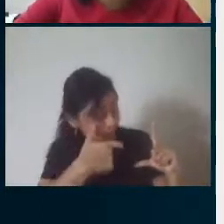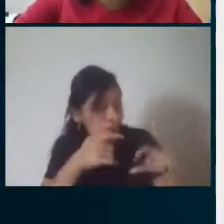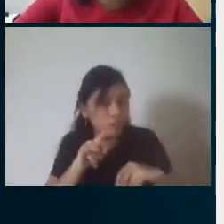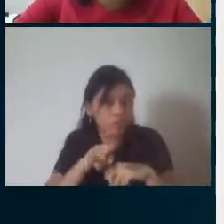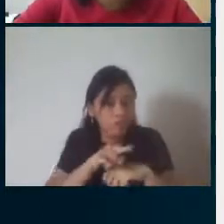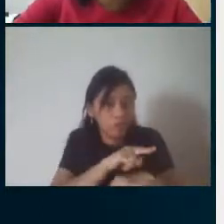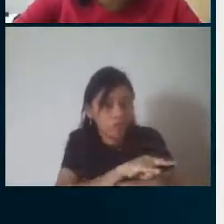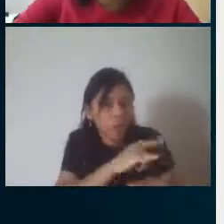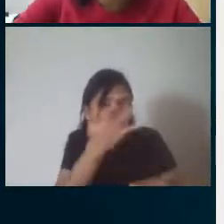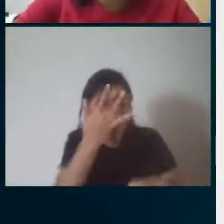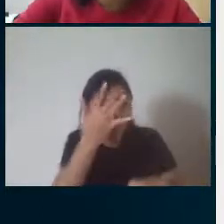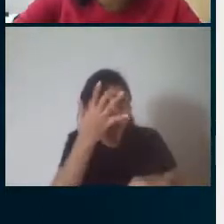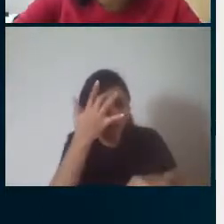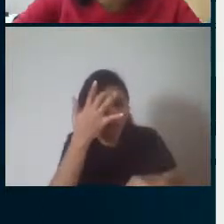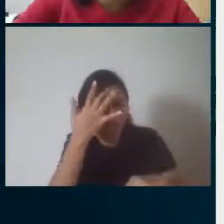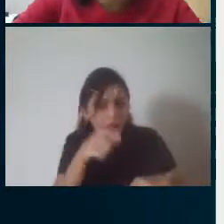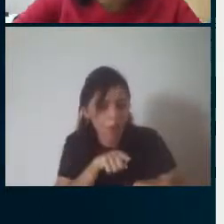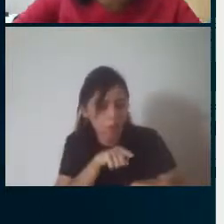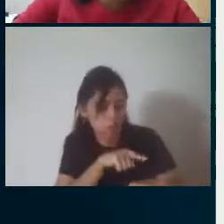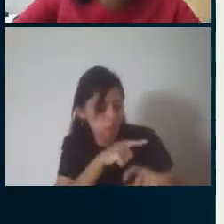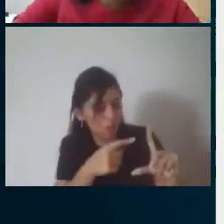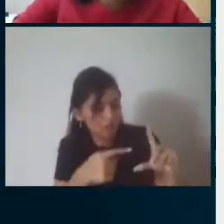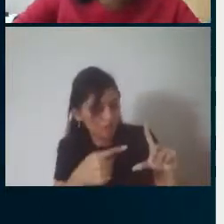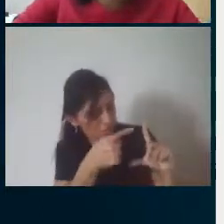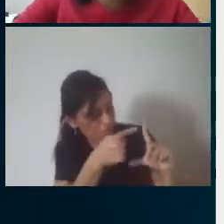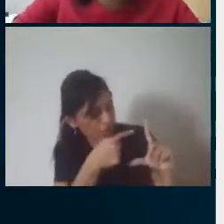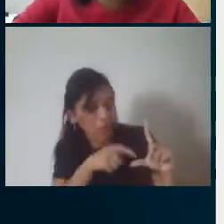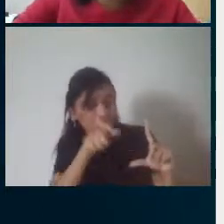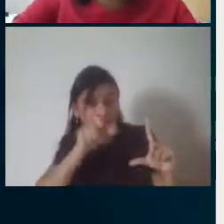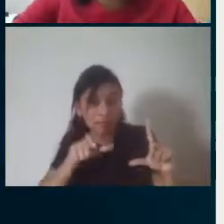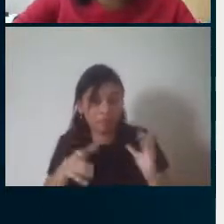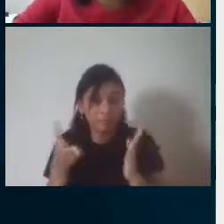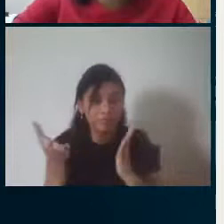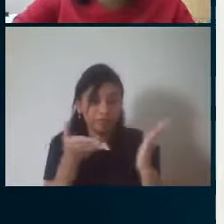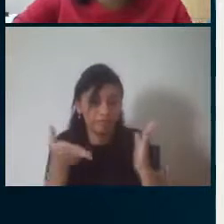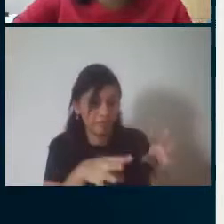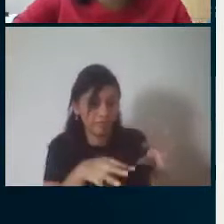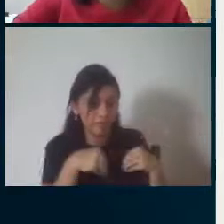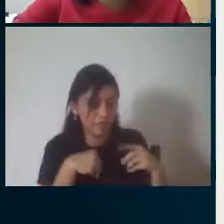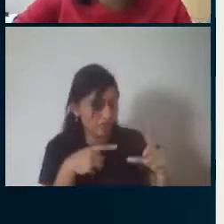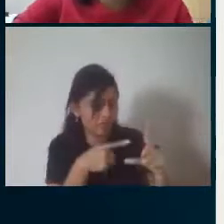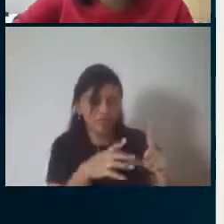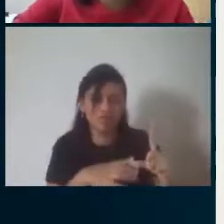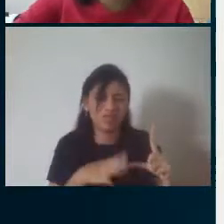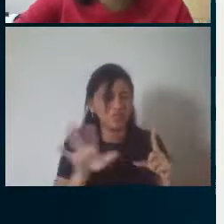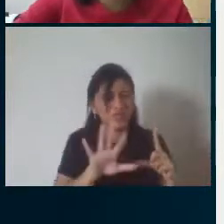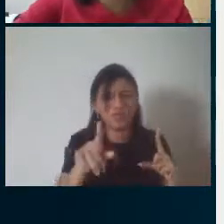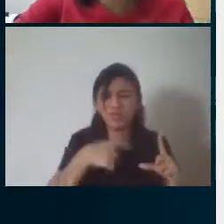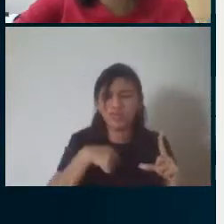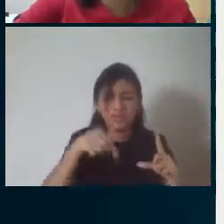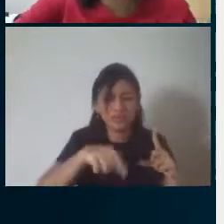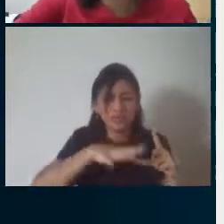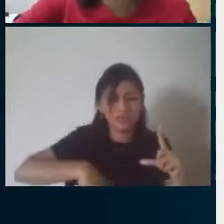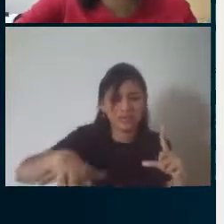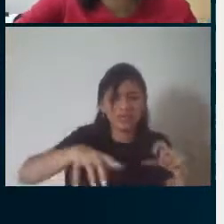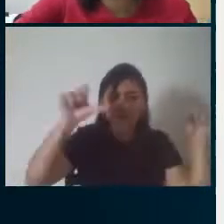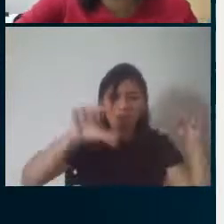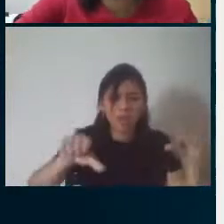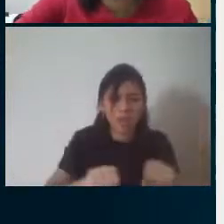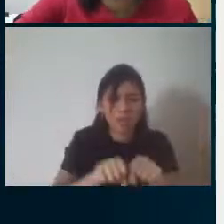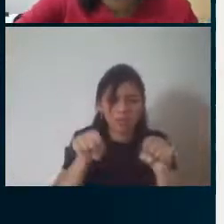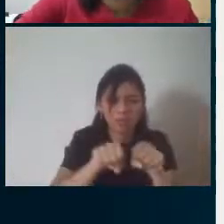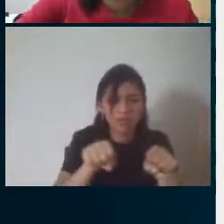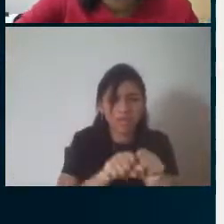clientes están percibiendo múltiples interrupciones. Si nos ubicamos encima de los círculos, en algún círculo,